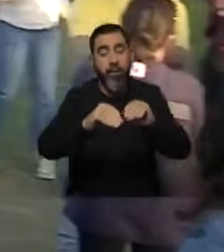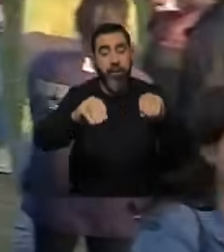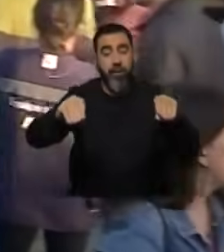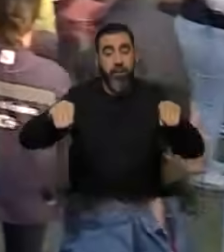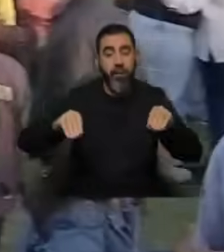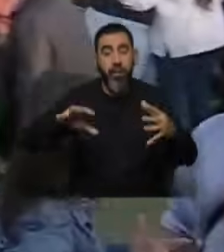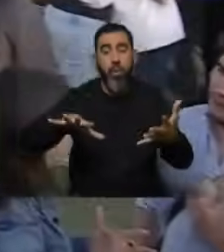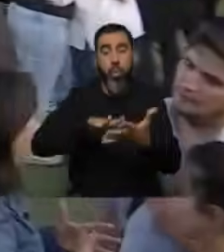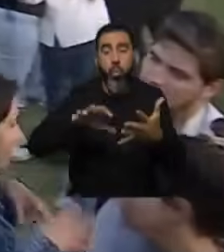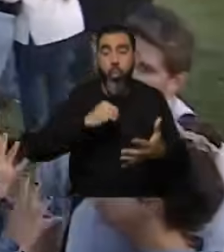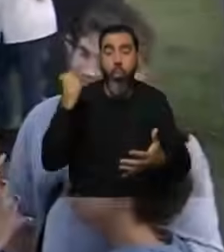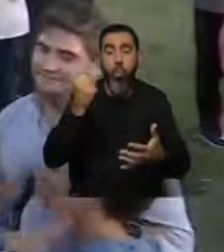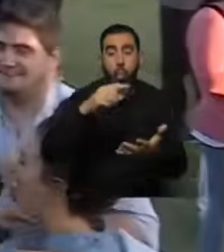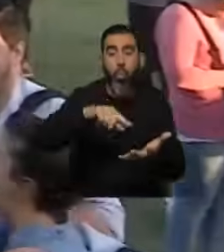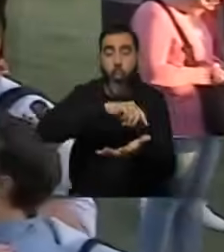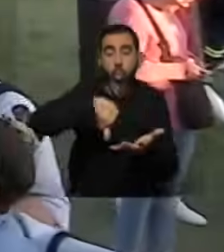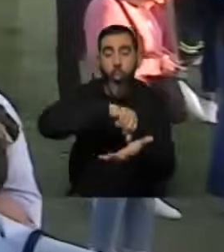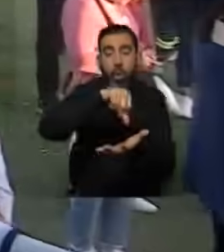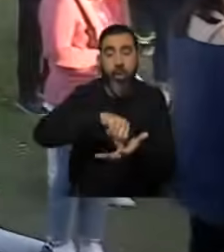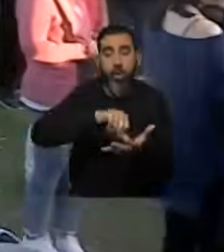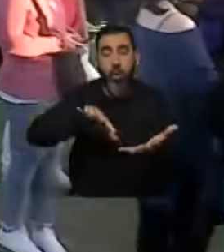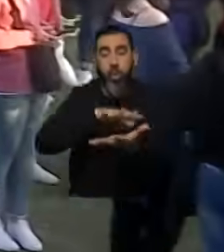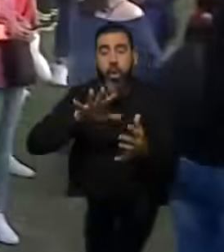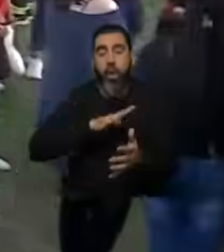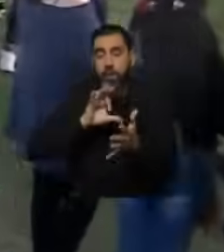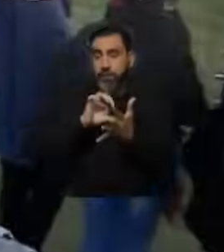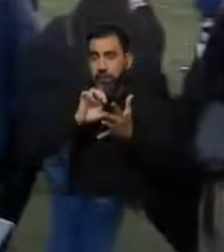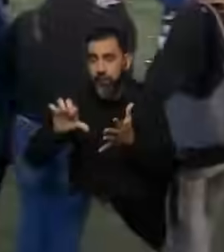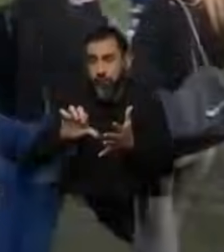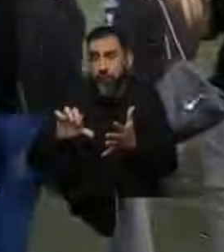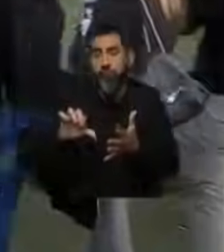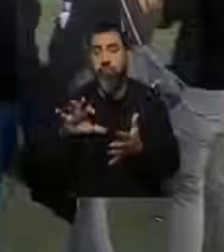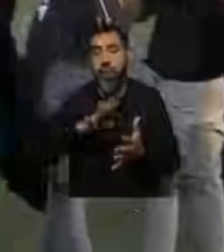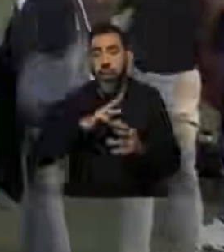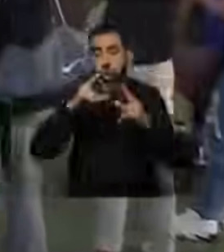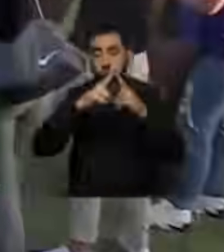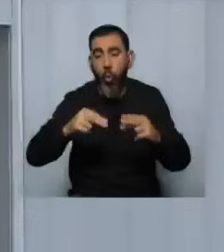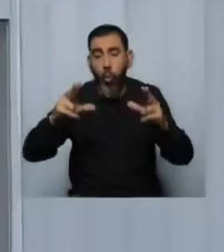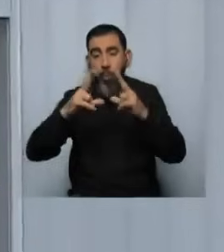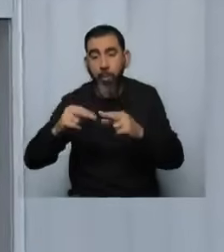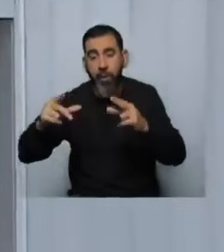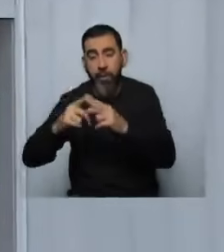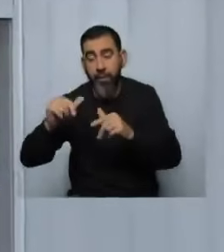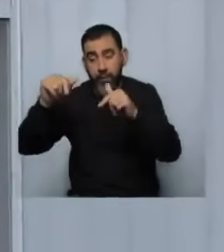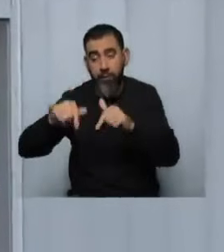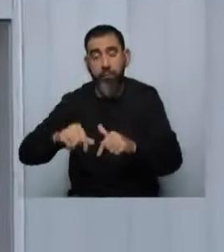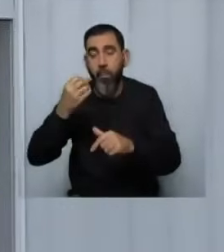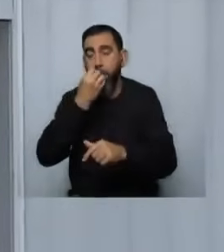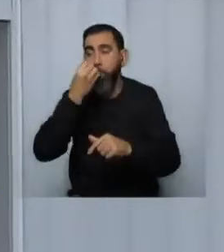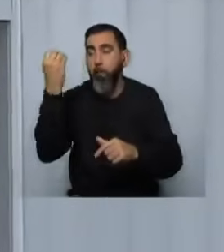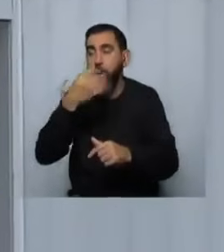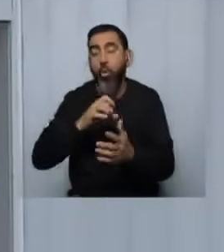en lugares centrales de la ciudad en lugares que tienen los servicios en lugares donde el cooperativismo lo que trae Es una mejor